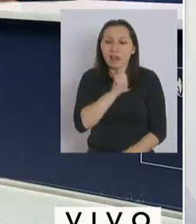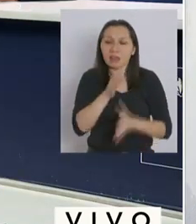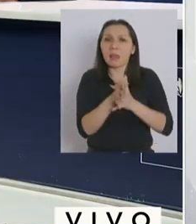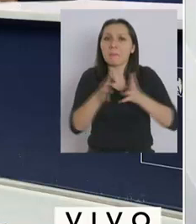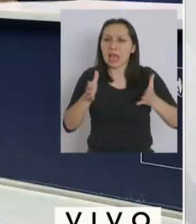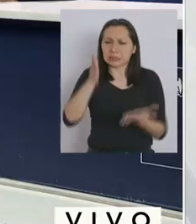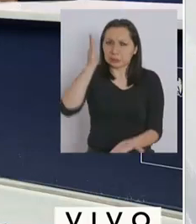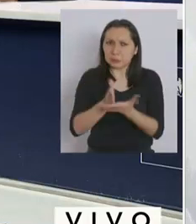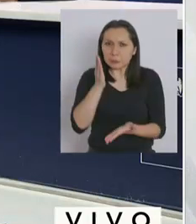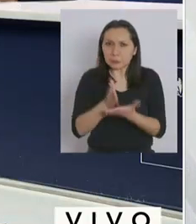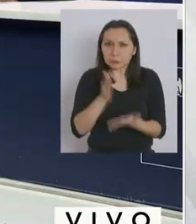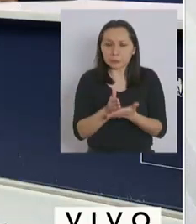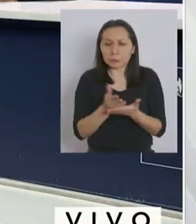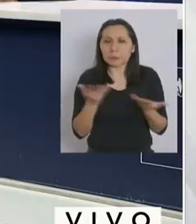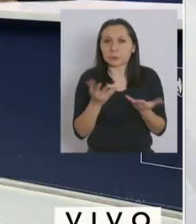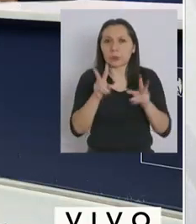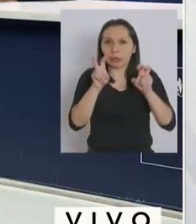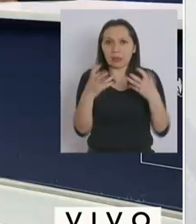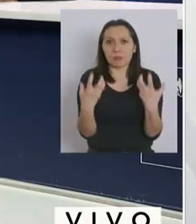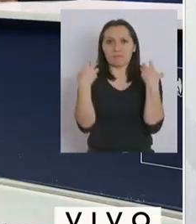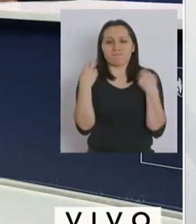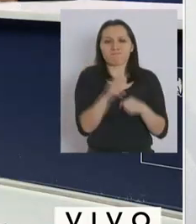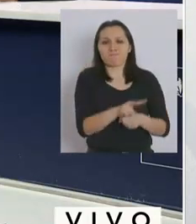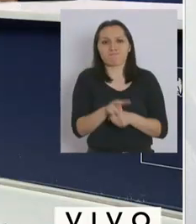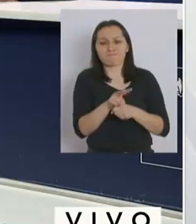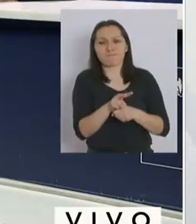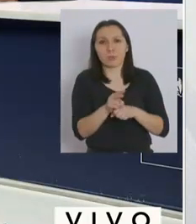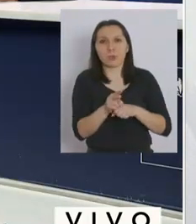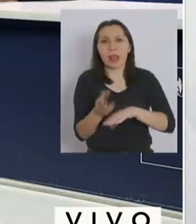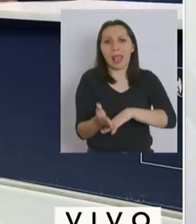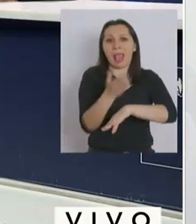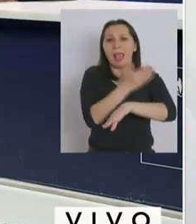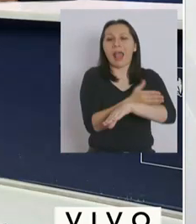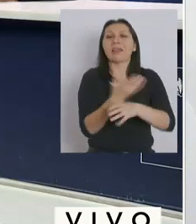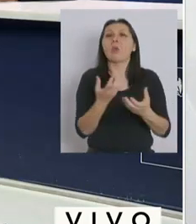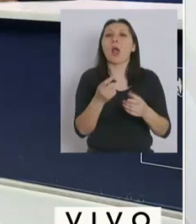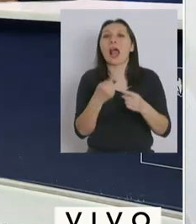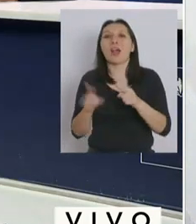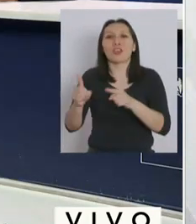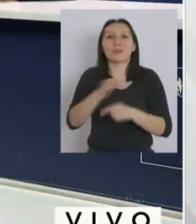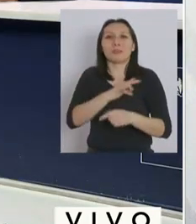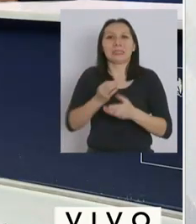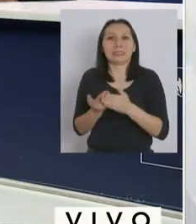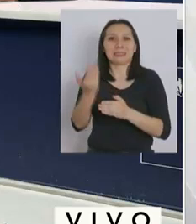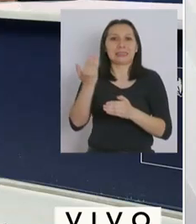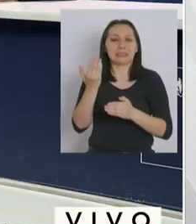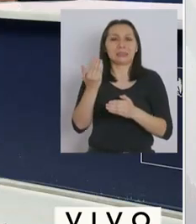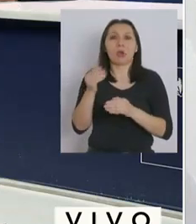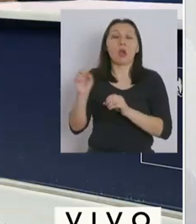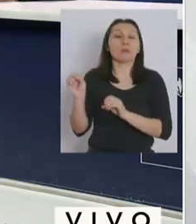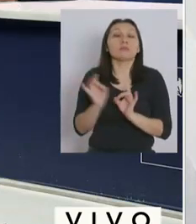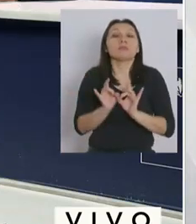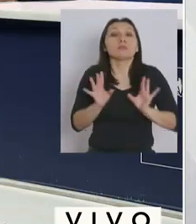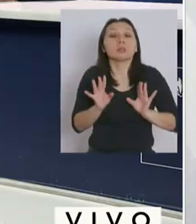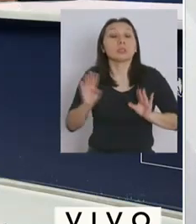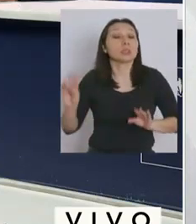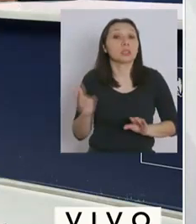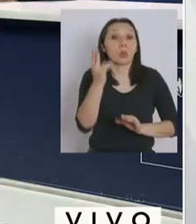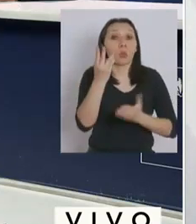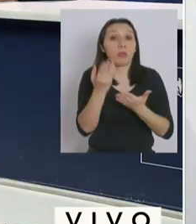mayor rigurosidad en la administración anterior, en el fondo, y de cara a una eventual segunda ola y